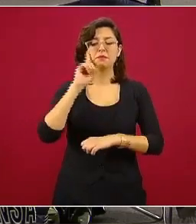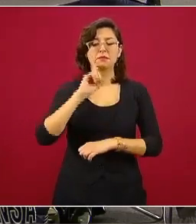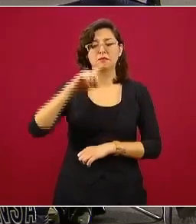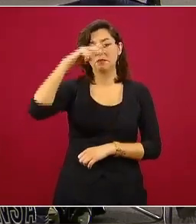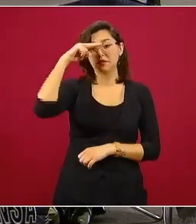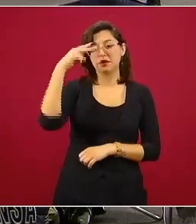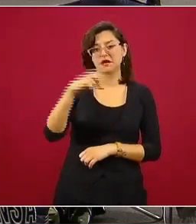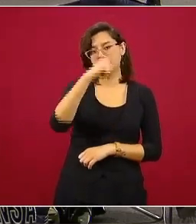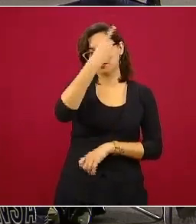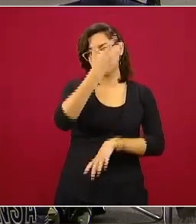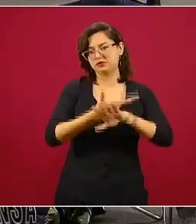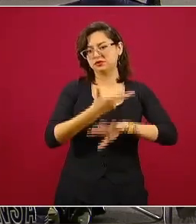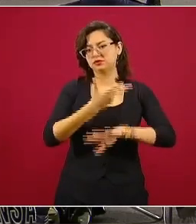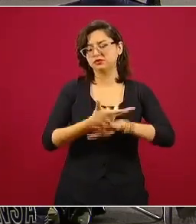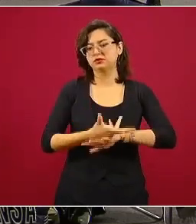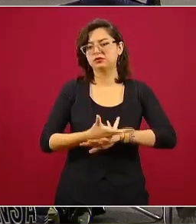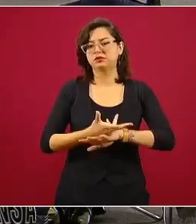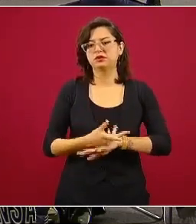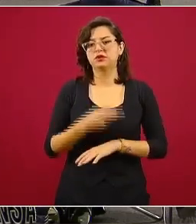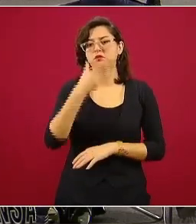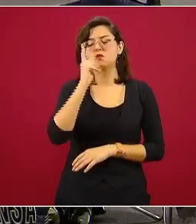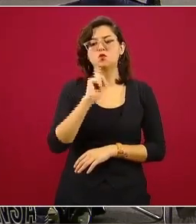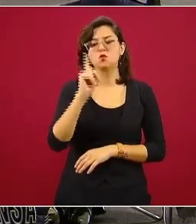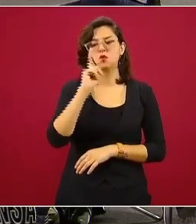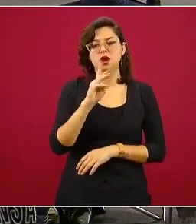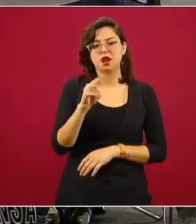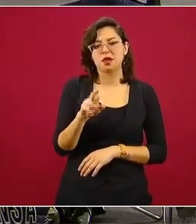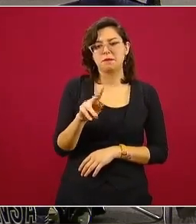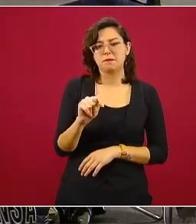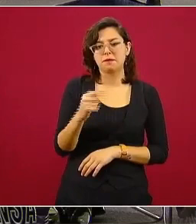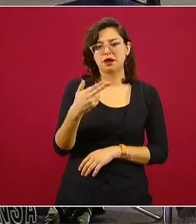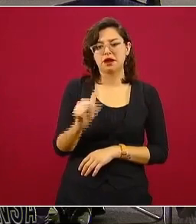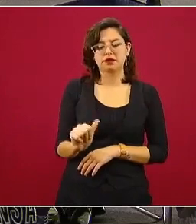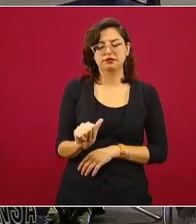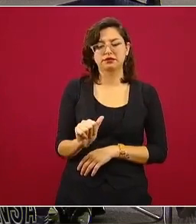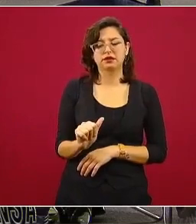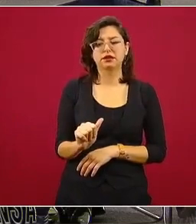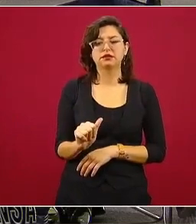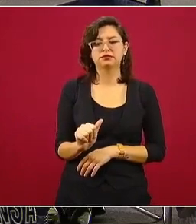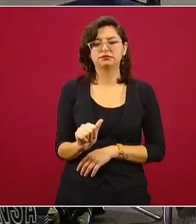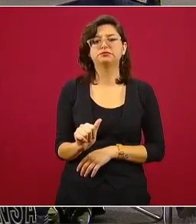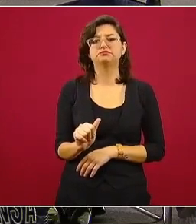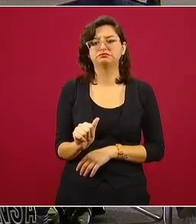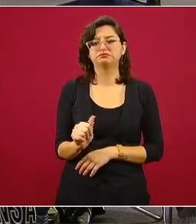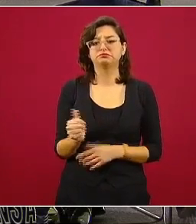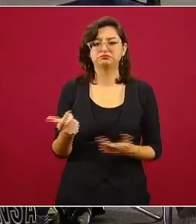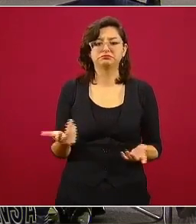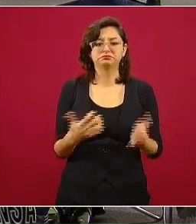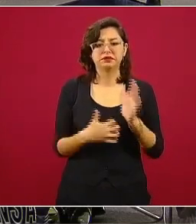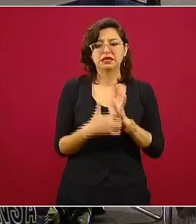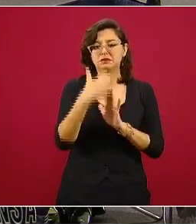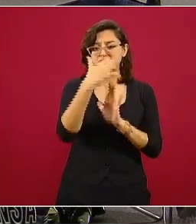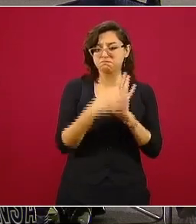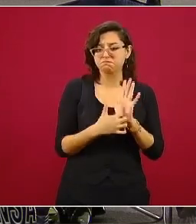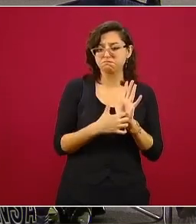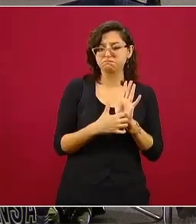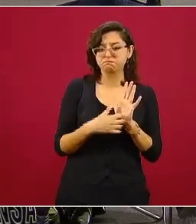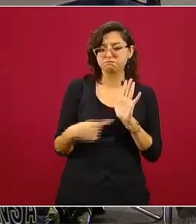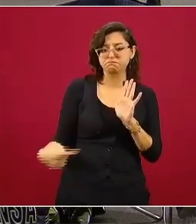en Estados Unidos, Marta Bárcena, que ya este texto ha